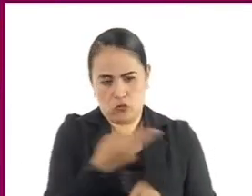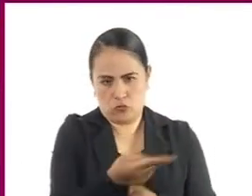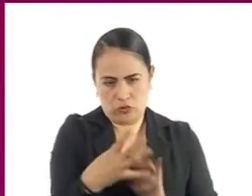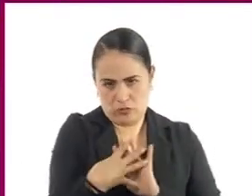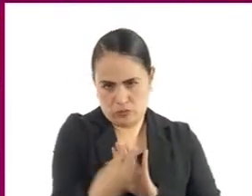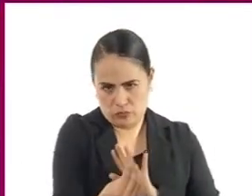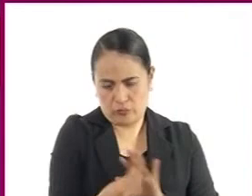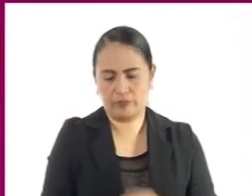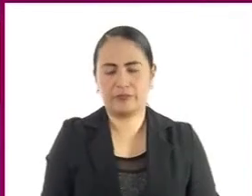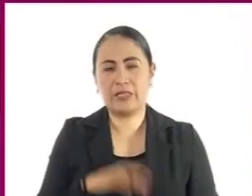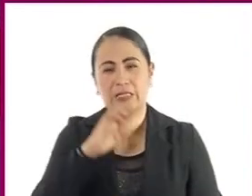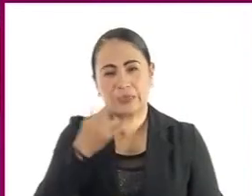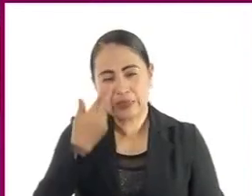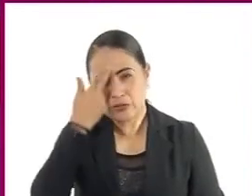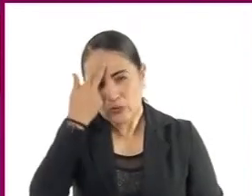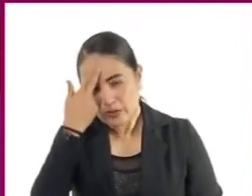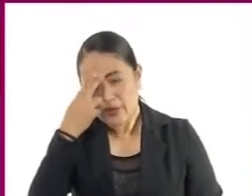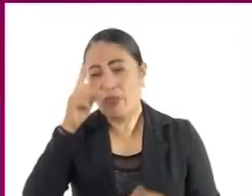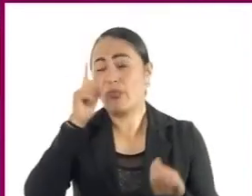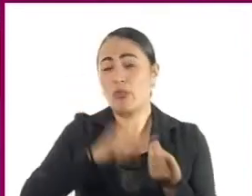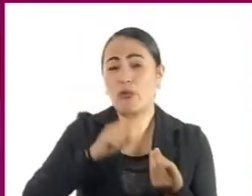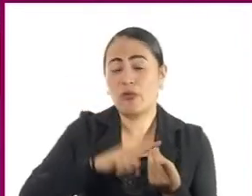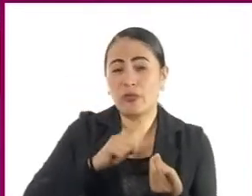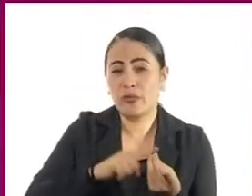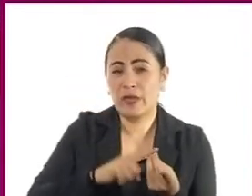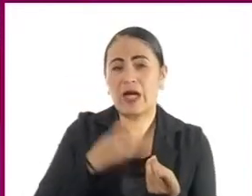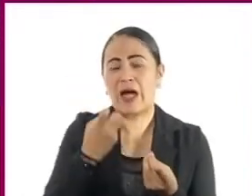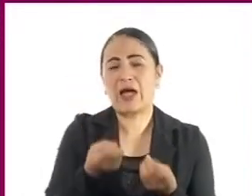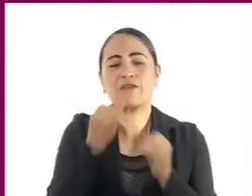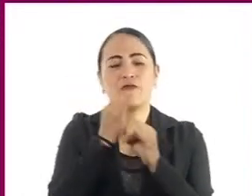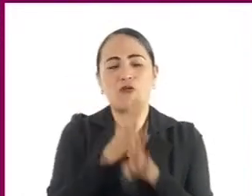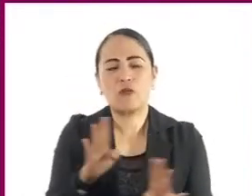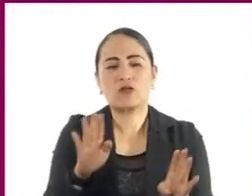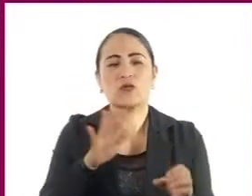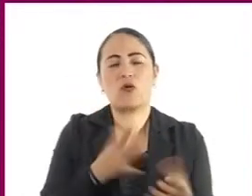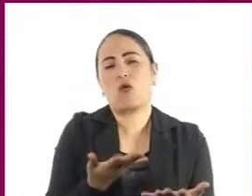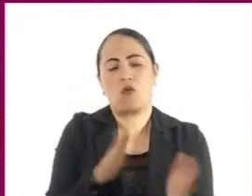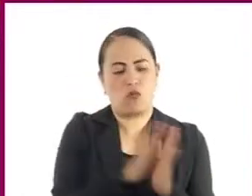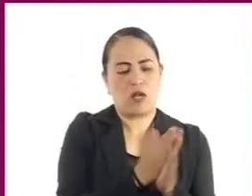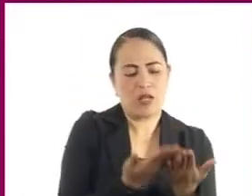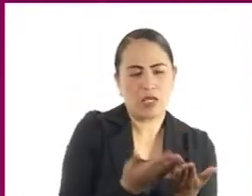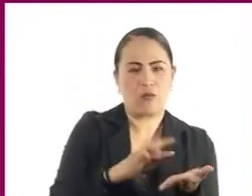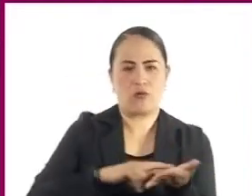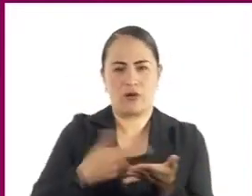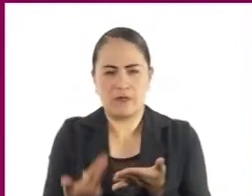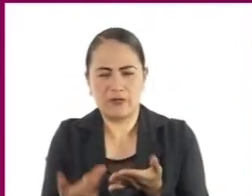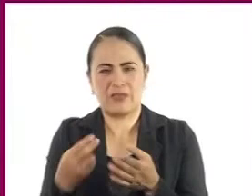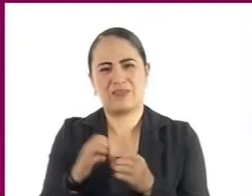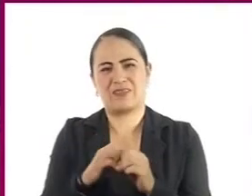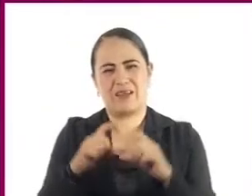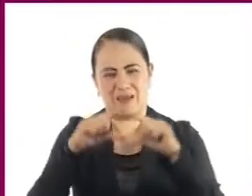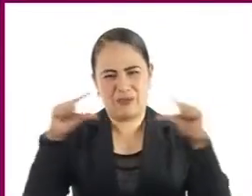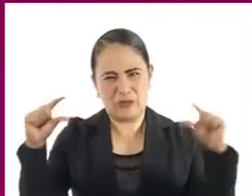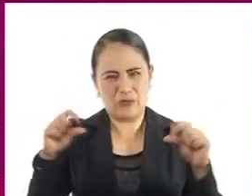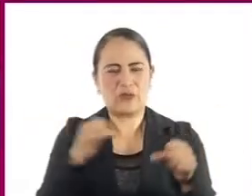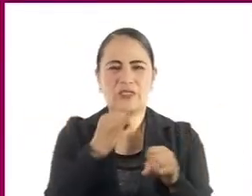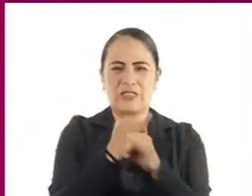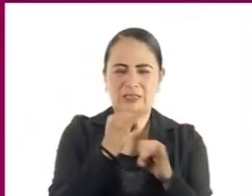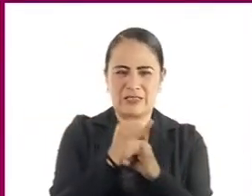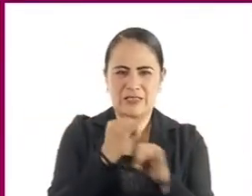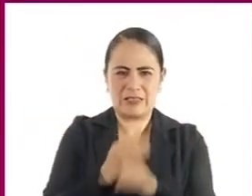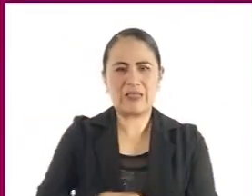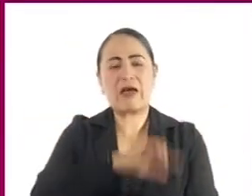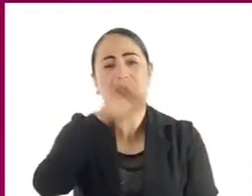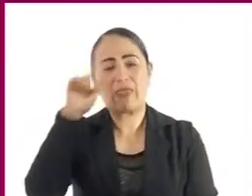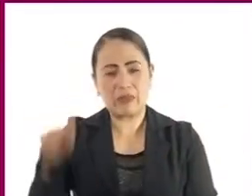la referencia bibliográfica es la ubicación de la información y es útil para verificar la información en